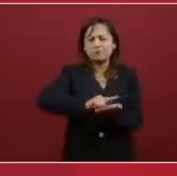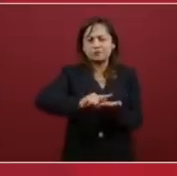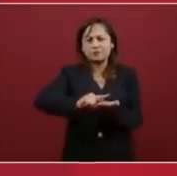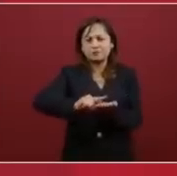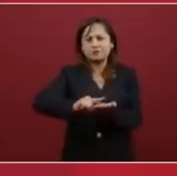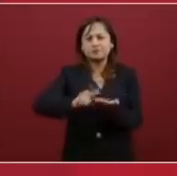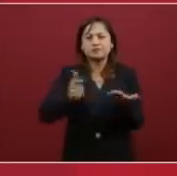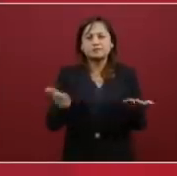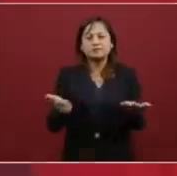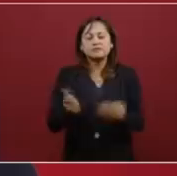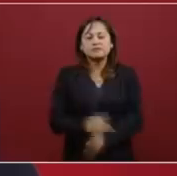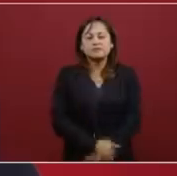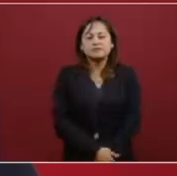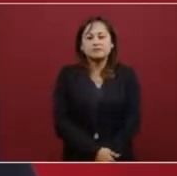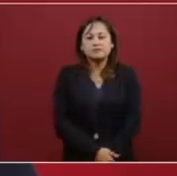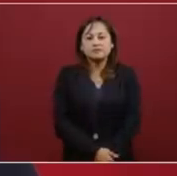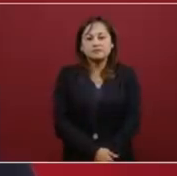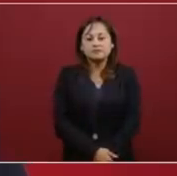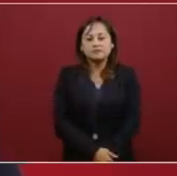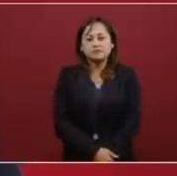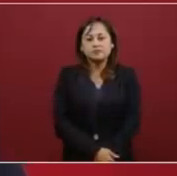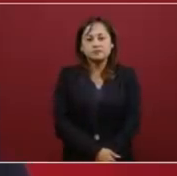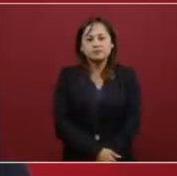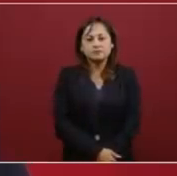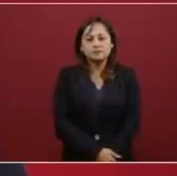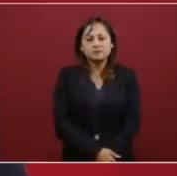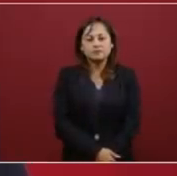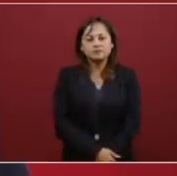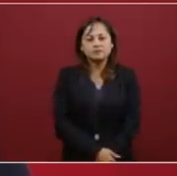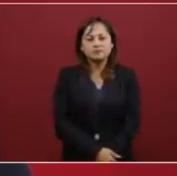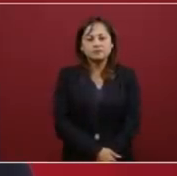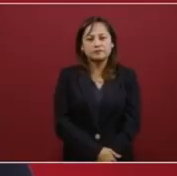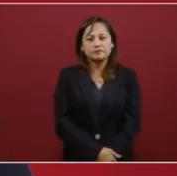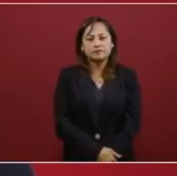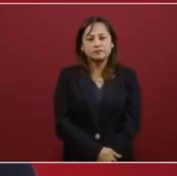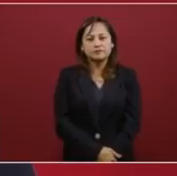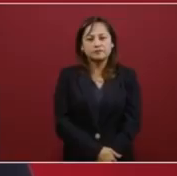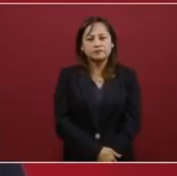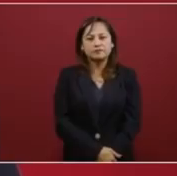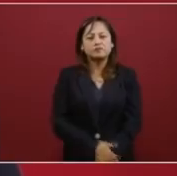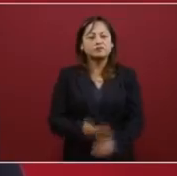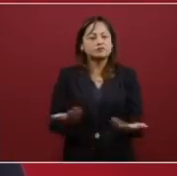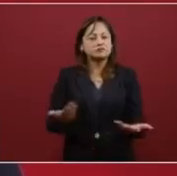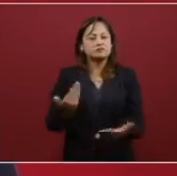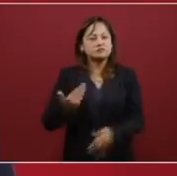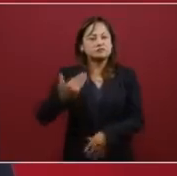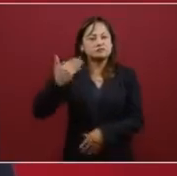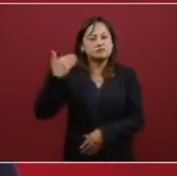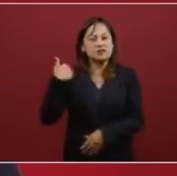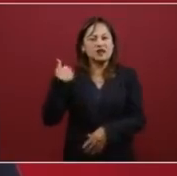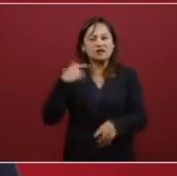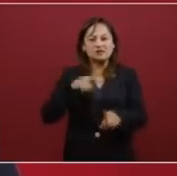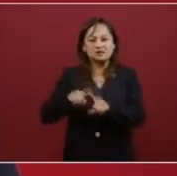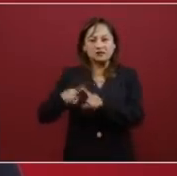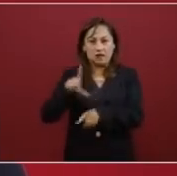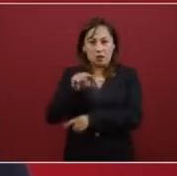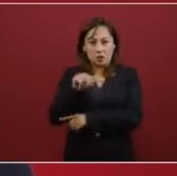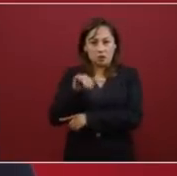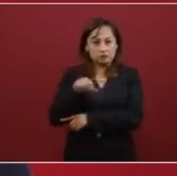Julio Scherer, que fue antes de entrar al gobierno abogado de esta